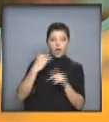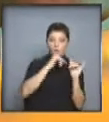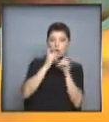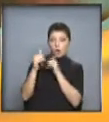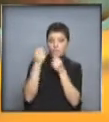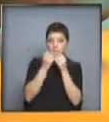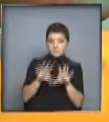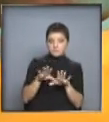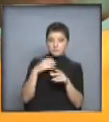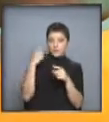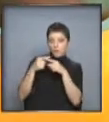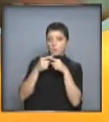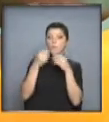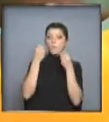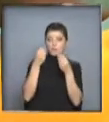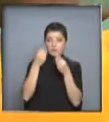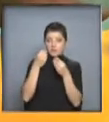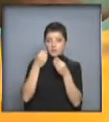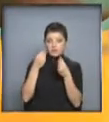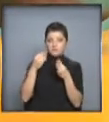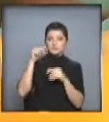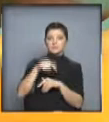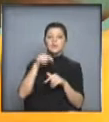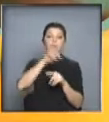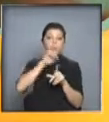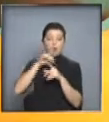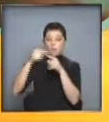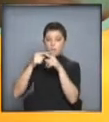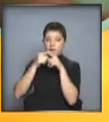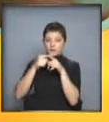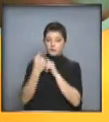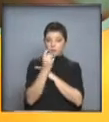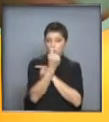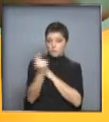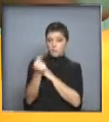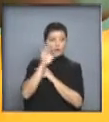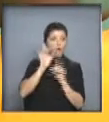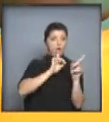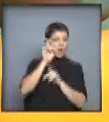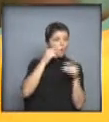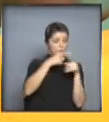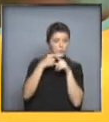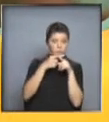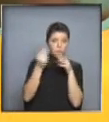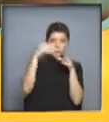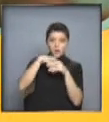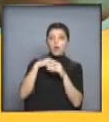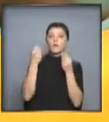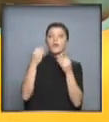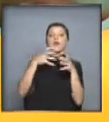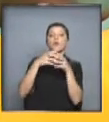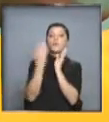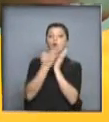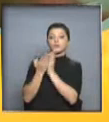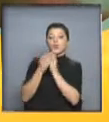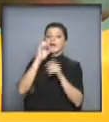no prácticamente o específicamente a lo que son los partidos políticos. Hay muchos pibes que militan desde el centro de estudiantes, desde el barrio, desde algún